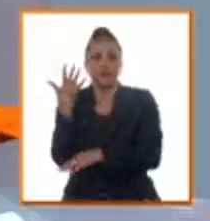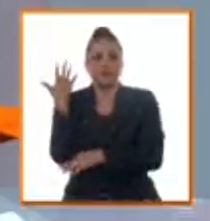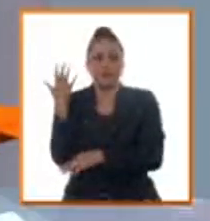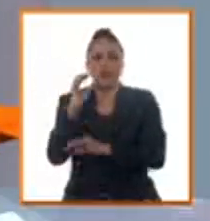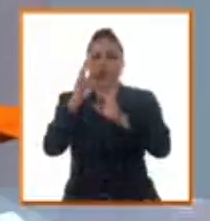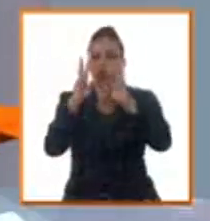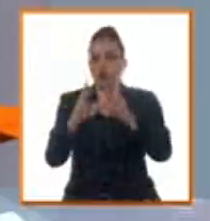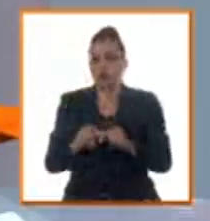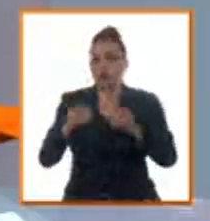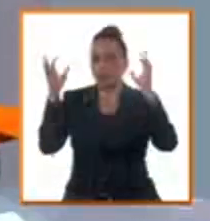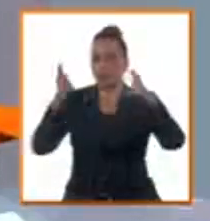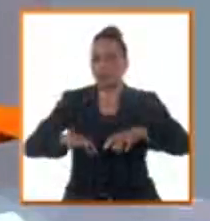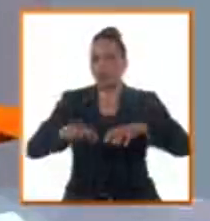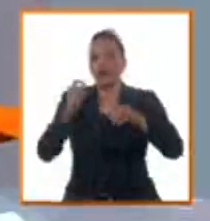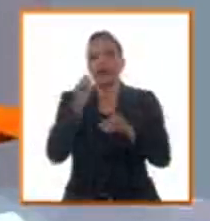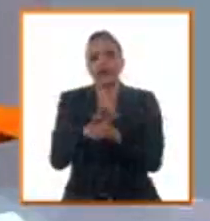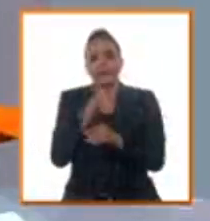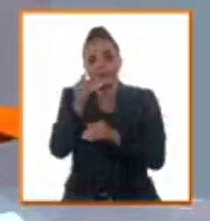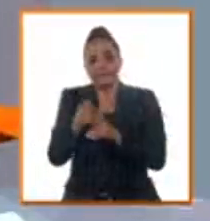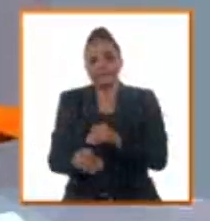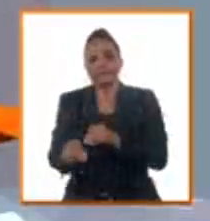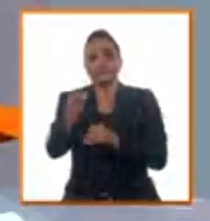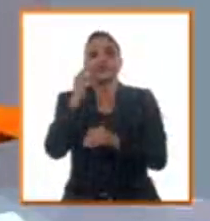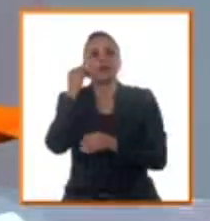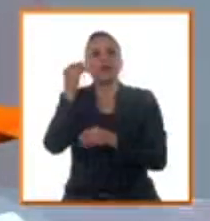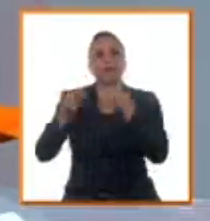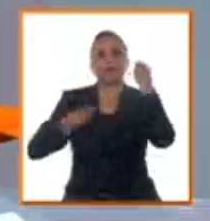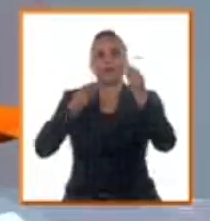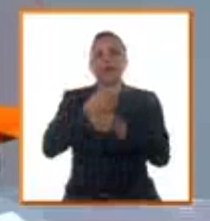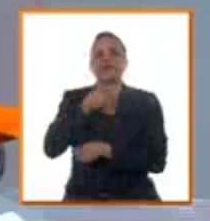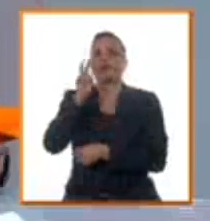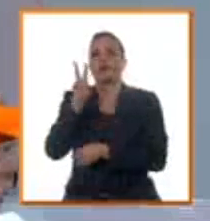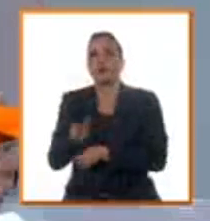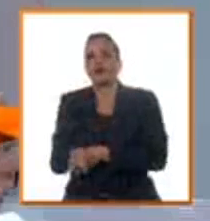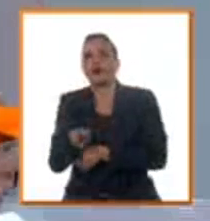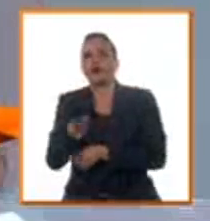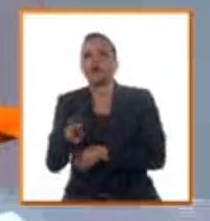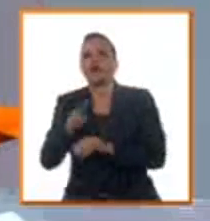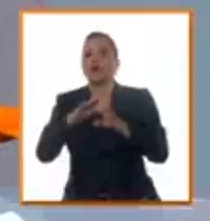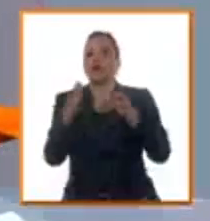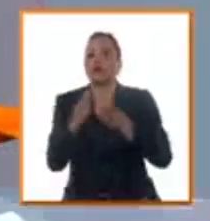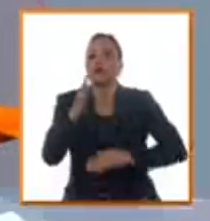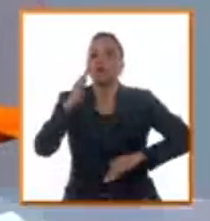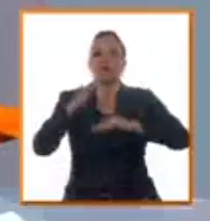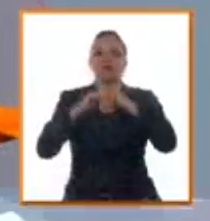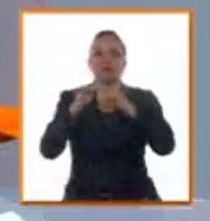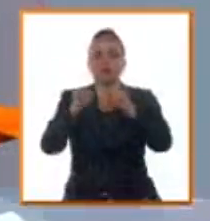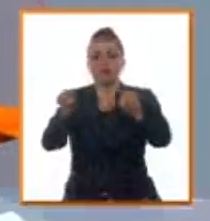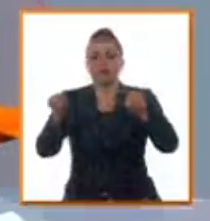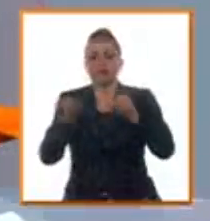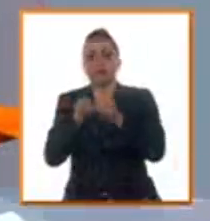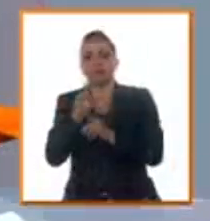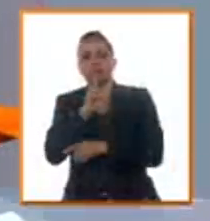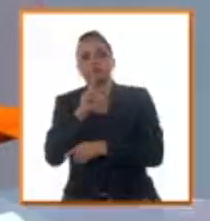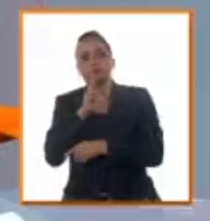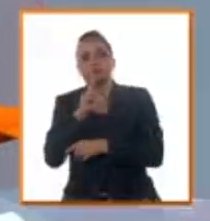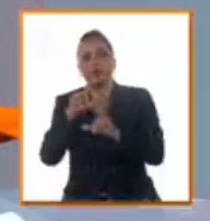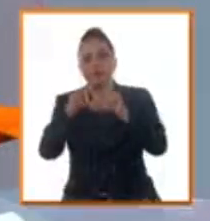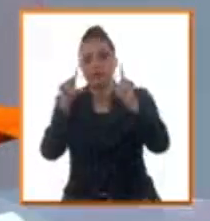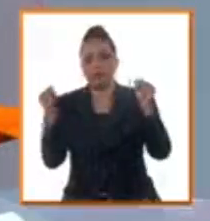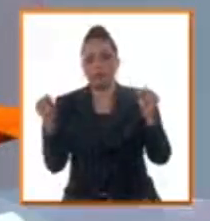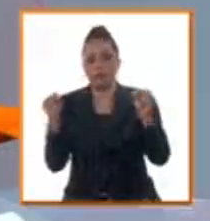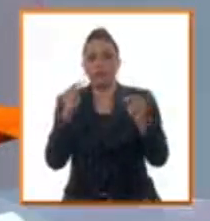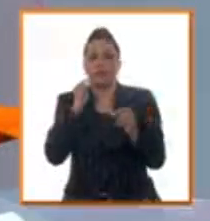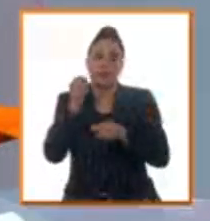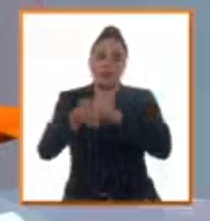de las precipitaciones y a partir de eso pues se hacen las evaluaciones y los pronósticos de escurrimiento y llenado de embalses para todo el territorio nacional. A